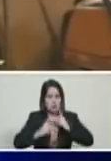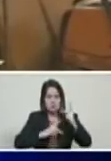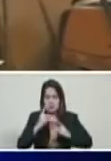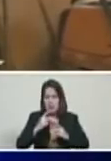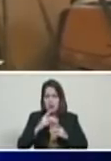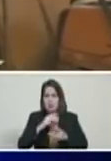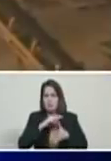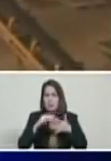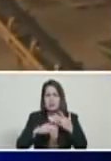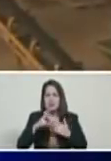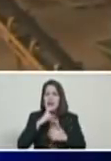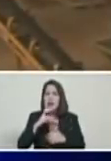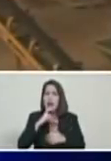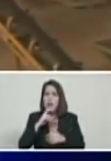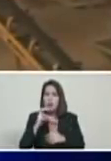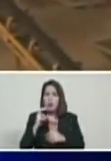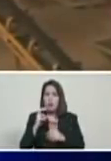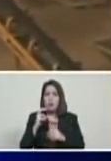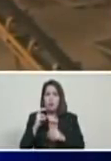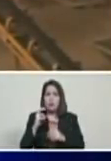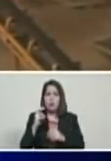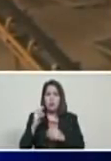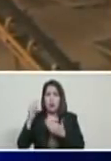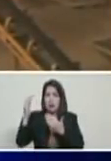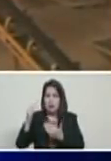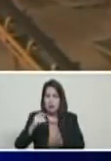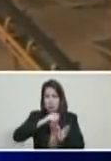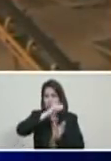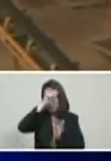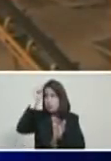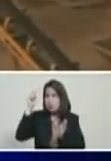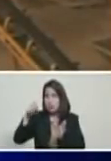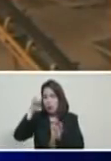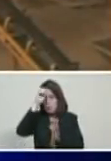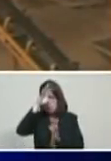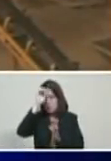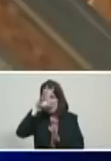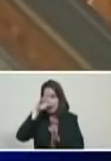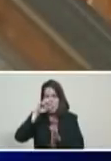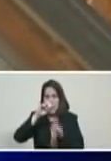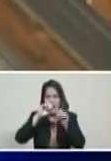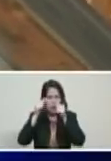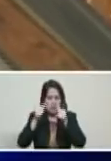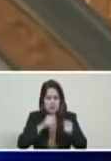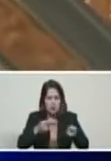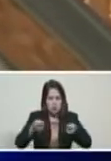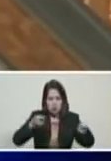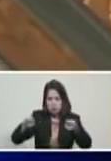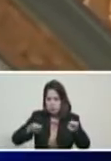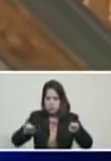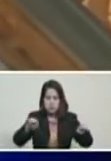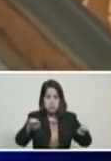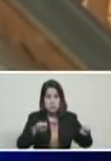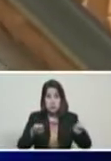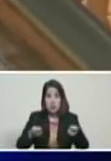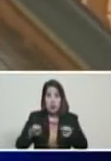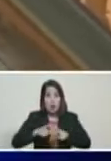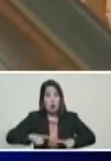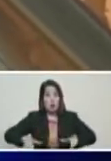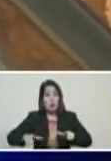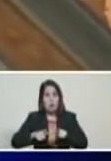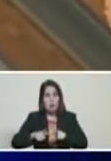primario que arrime la minería, pequeña minería, la minería artesanal de los sectores del